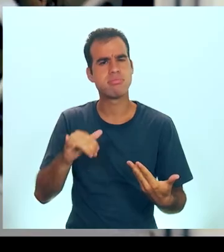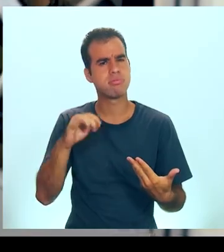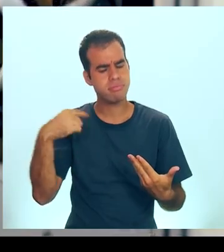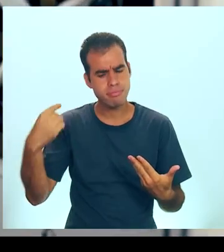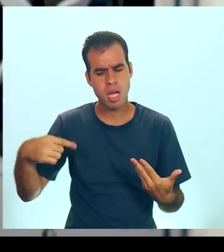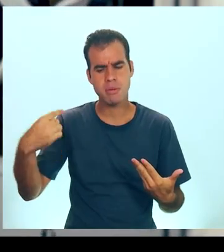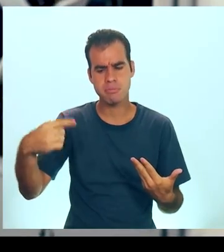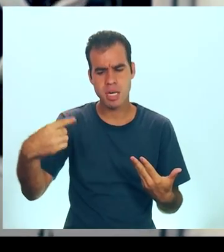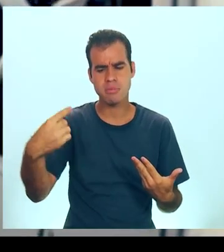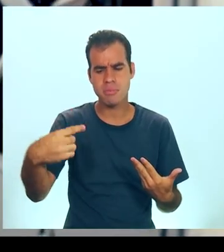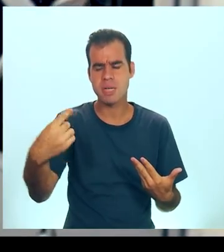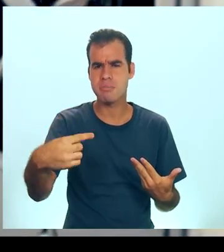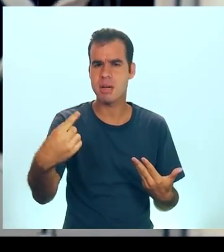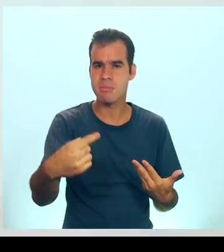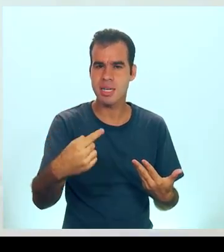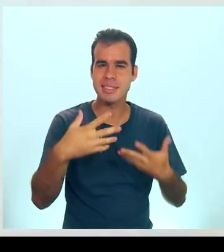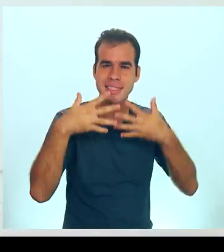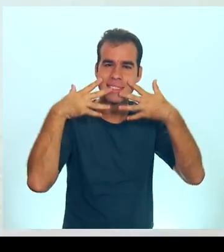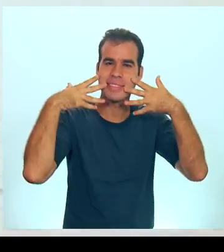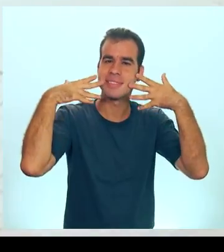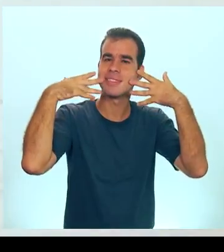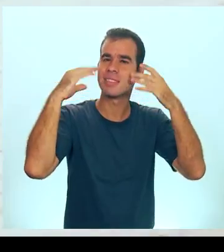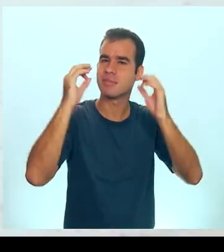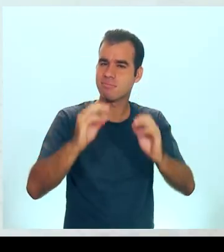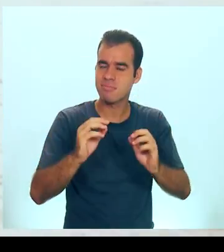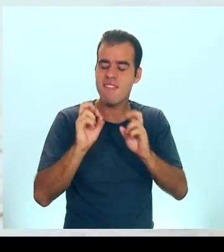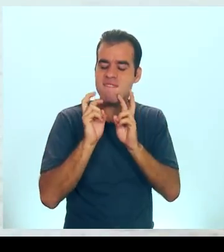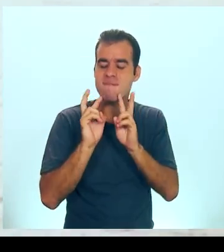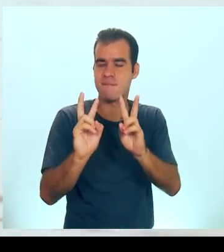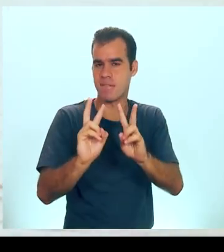los besos y la alegría que se hicieron humo ayer.